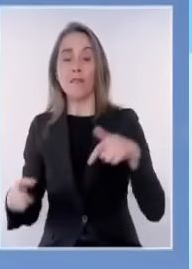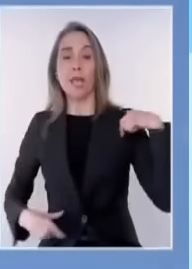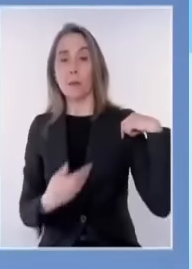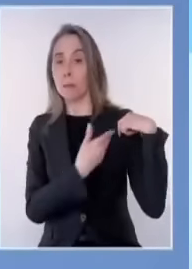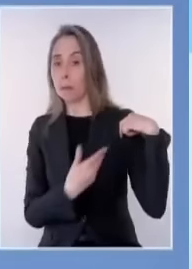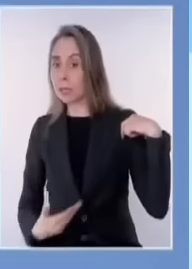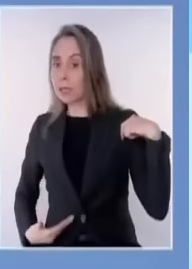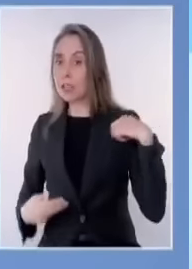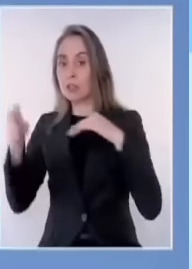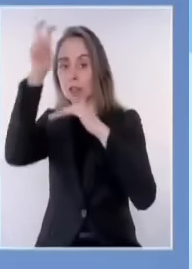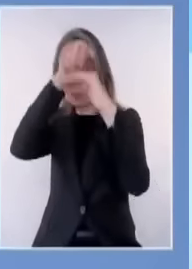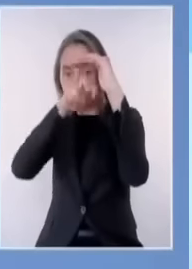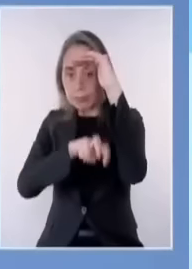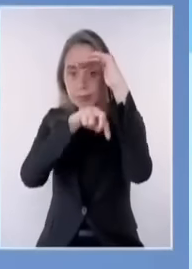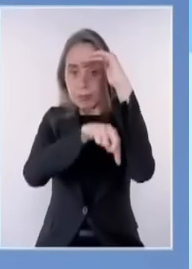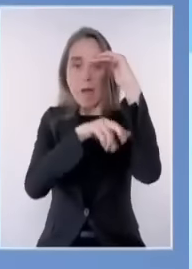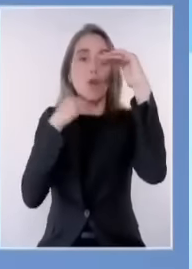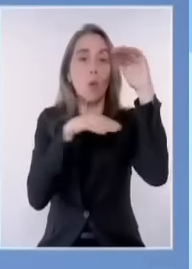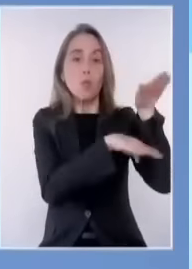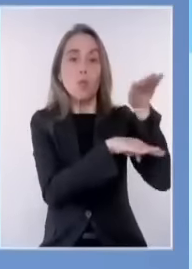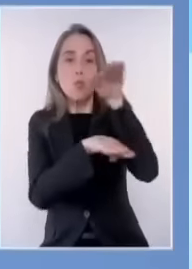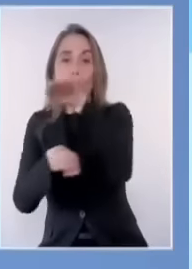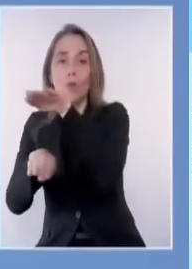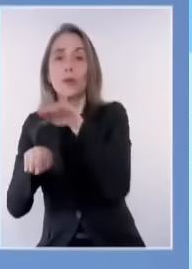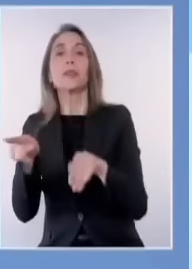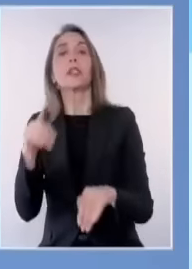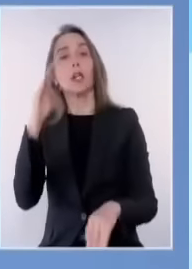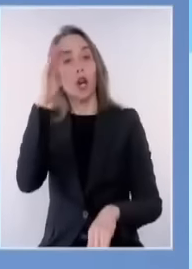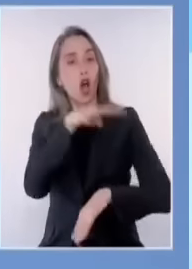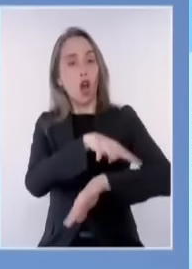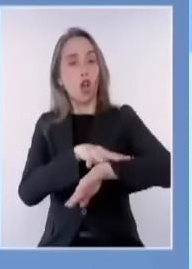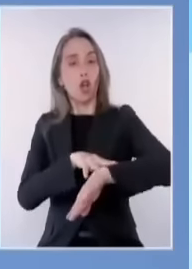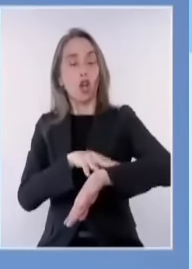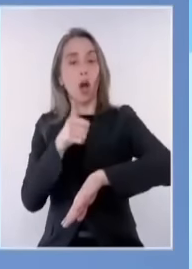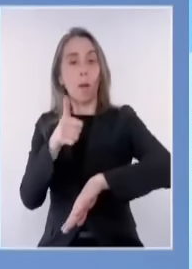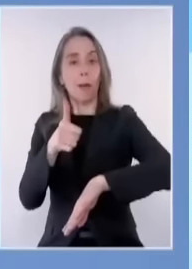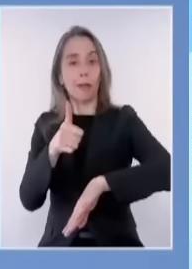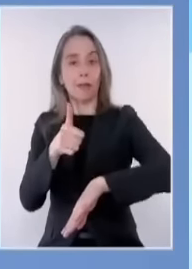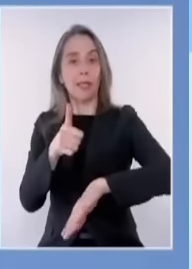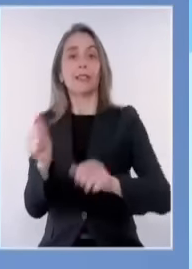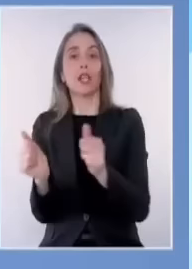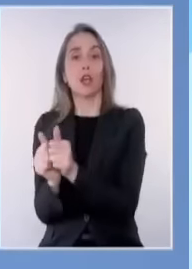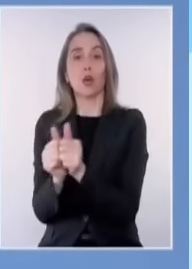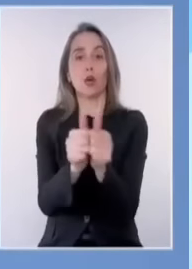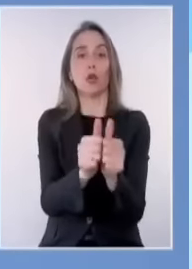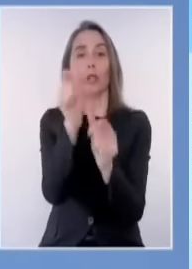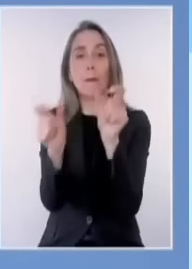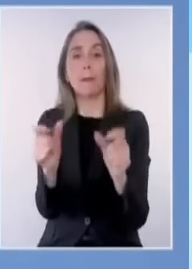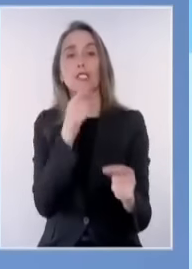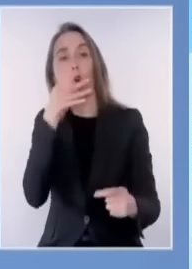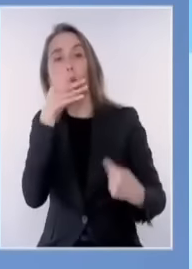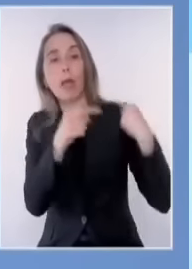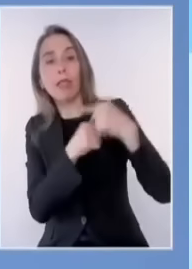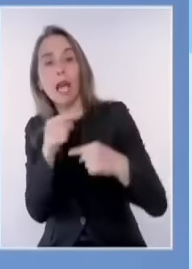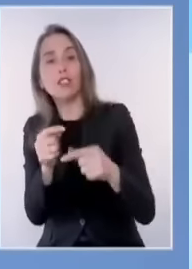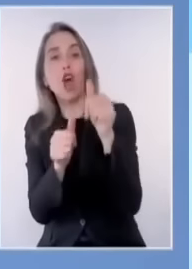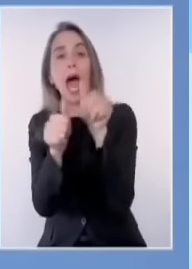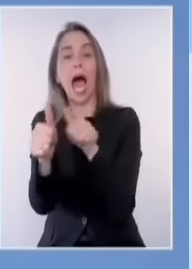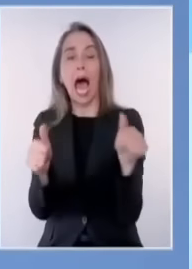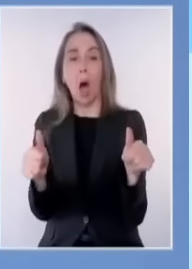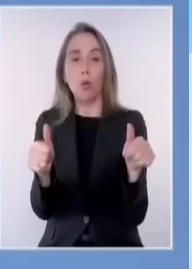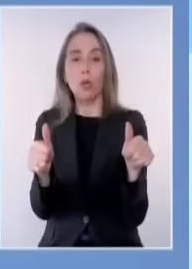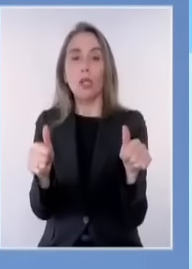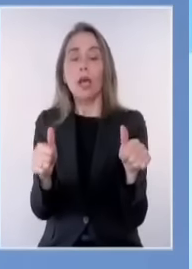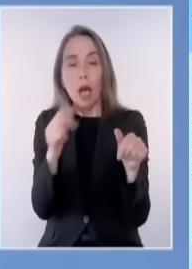mandato, va a ingresar a la cripta, acompañado por ese, me imagino, el comandante que es Arturo Prat, ¿no? De la Armada y también por historiadores, y también buena parte de las